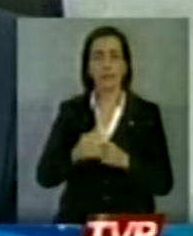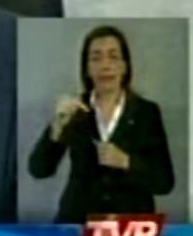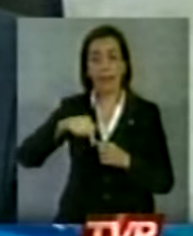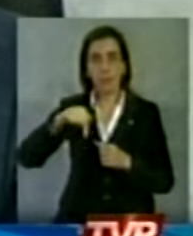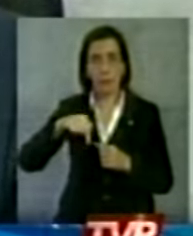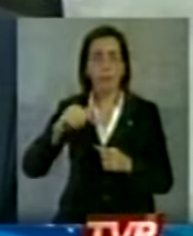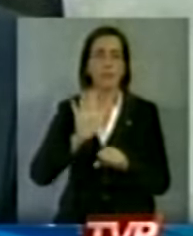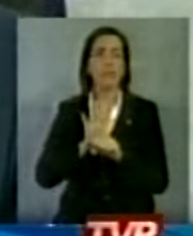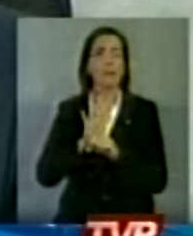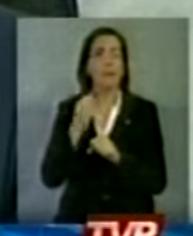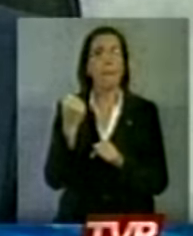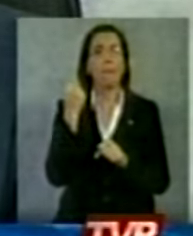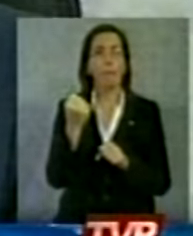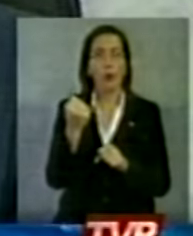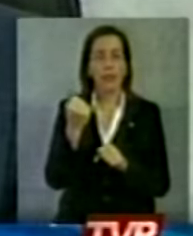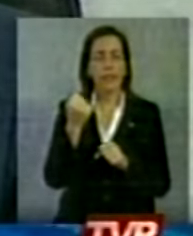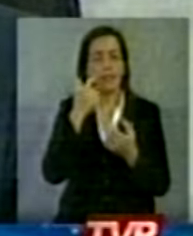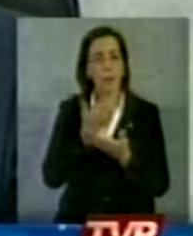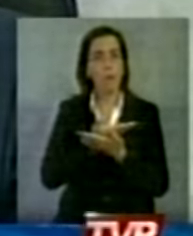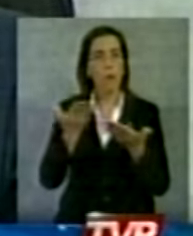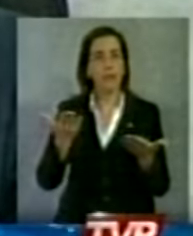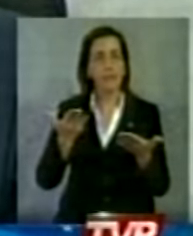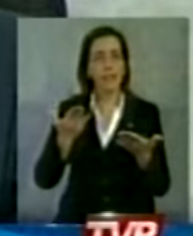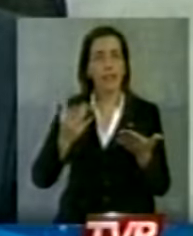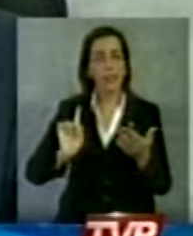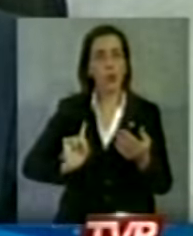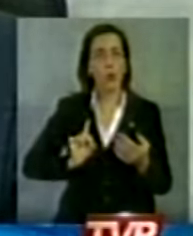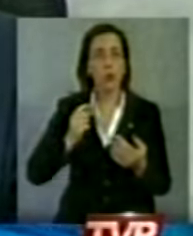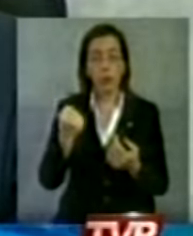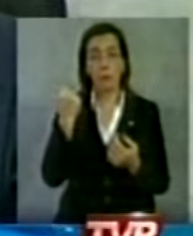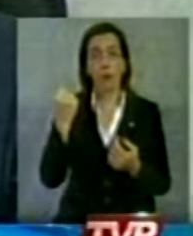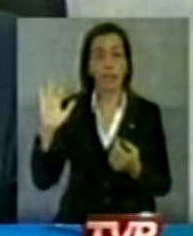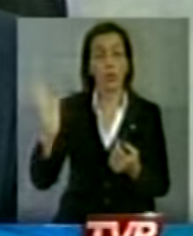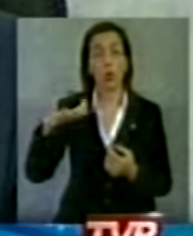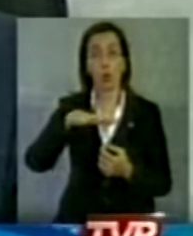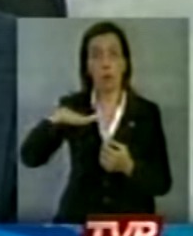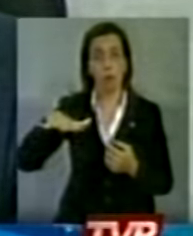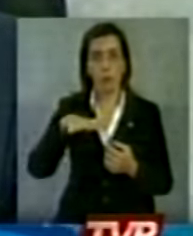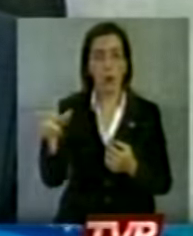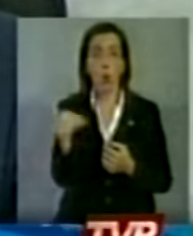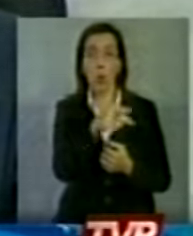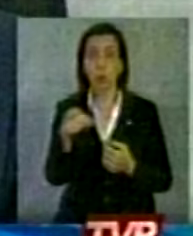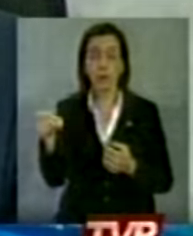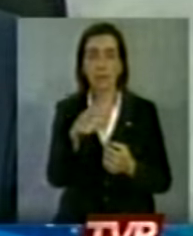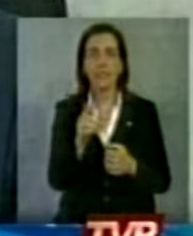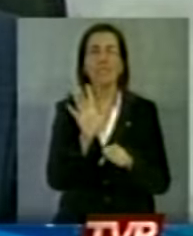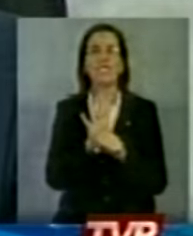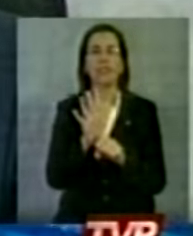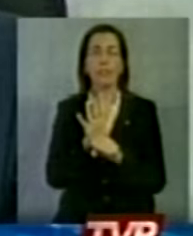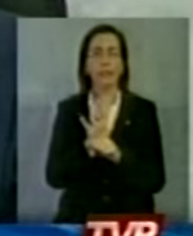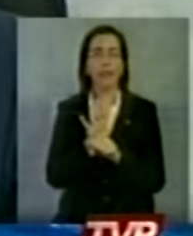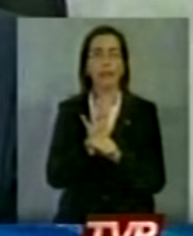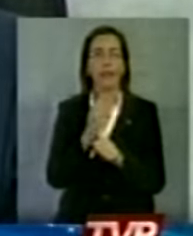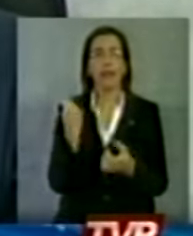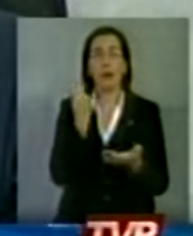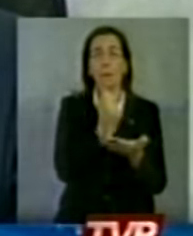este es el poder que resume la soberanía misma del pueblo. Ustedes son los representantes